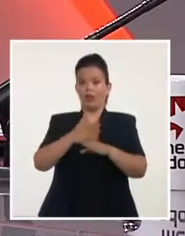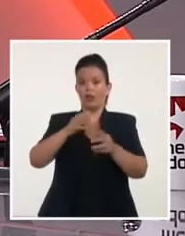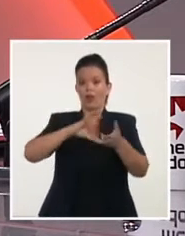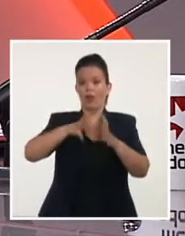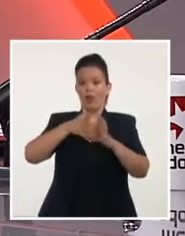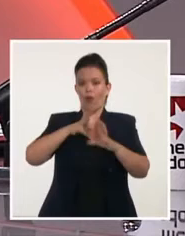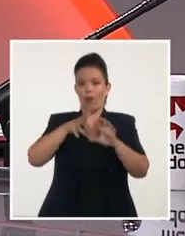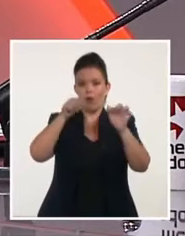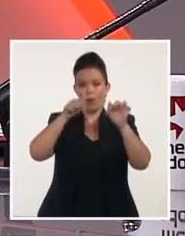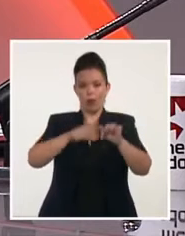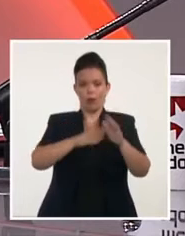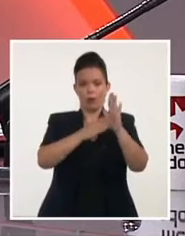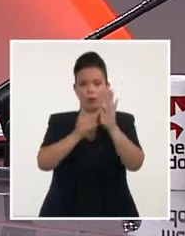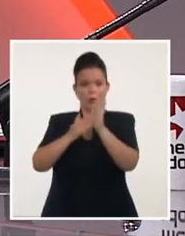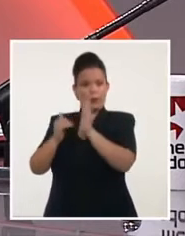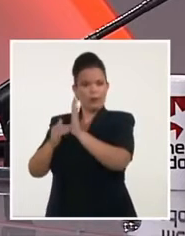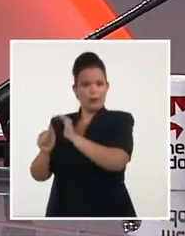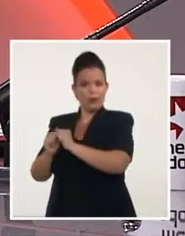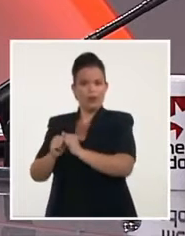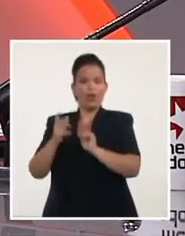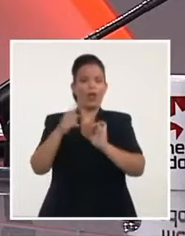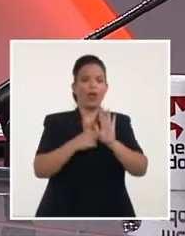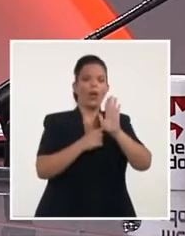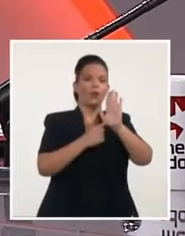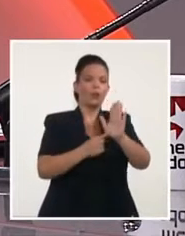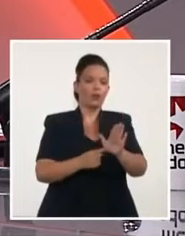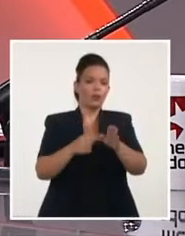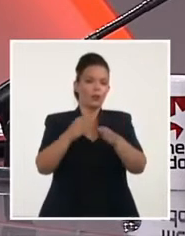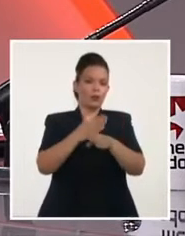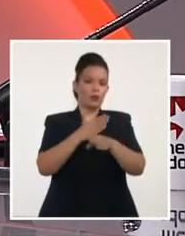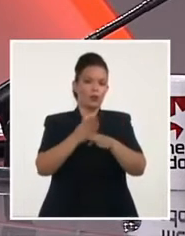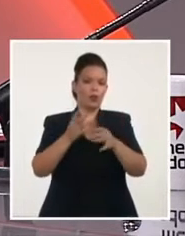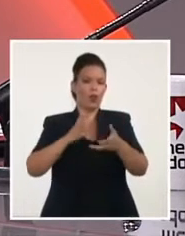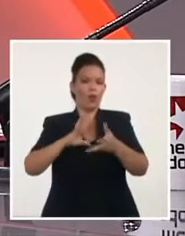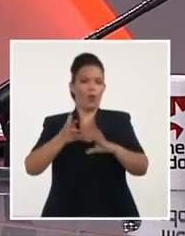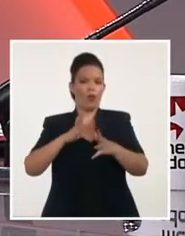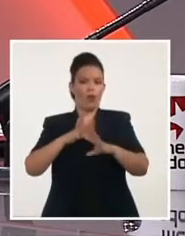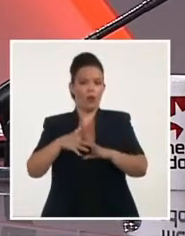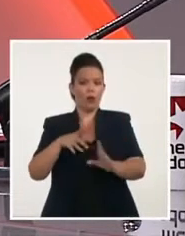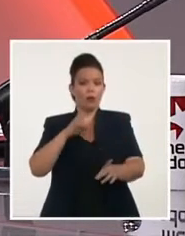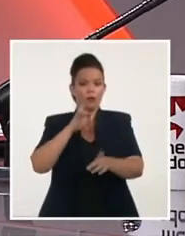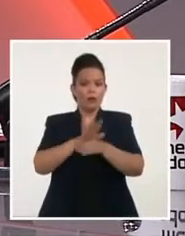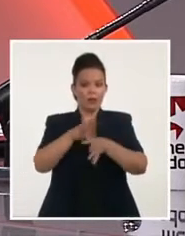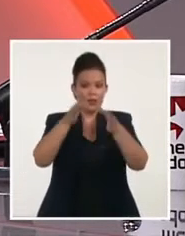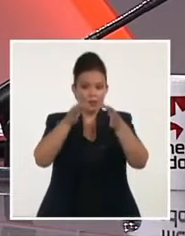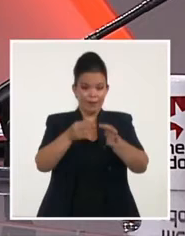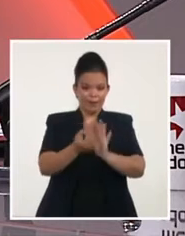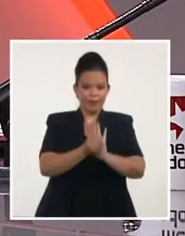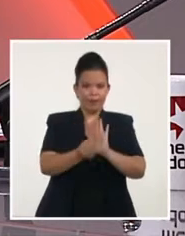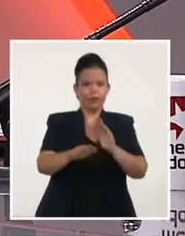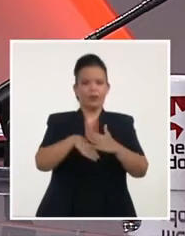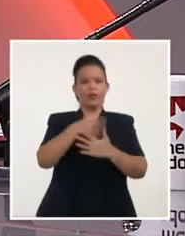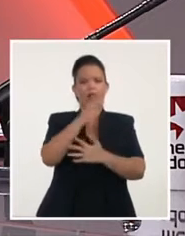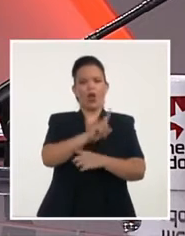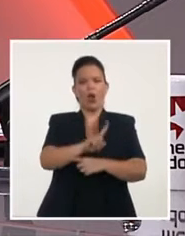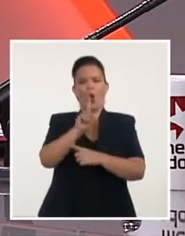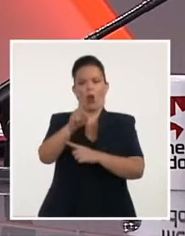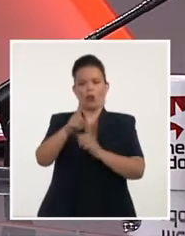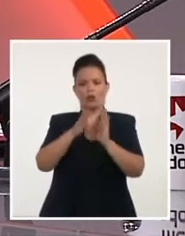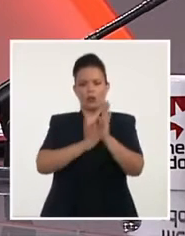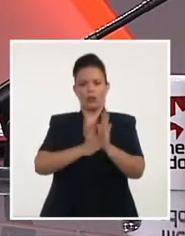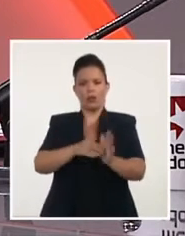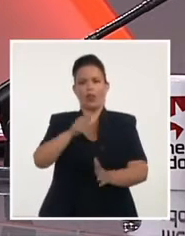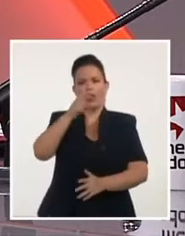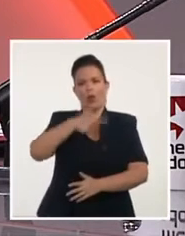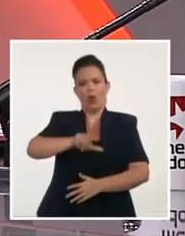que ha tenido una expresión bien concreta a partir del pasado 11 de julio, tiene un